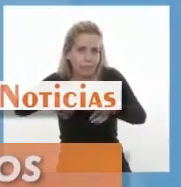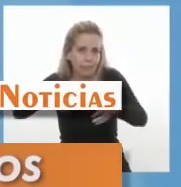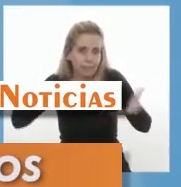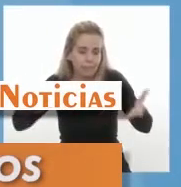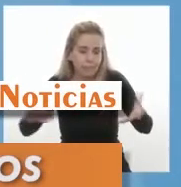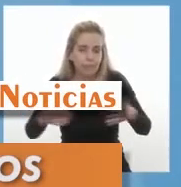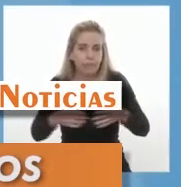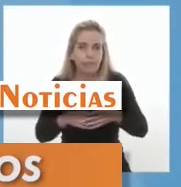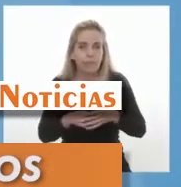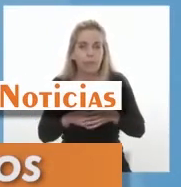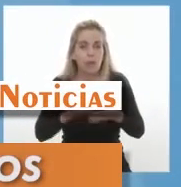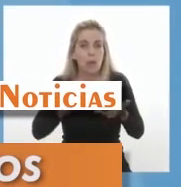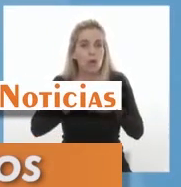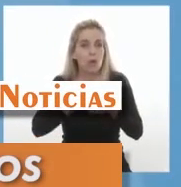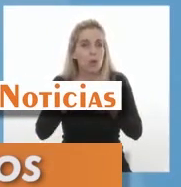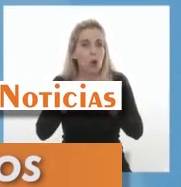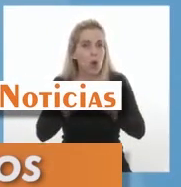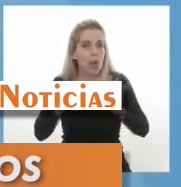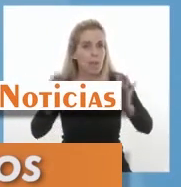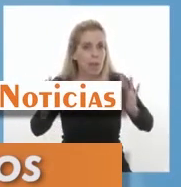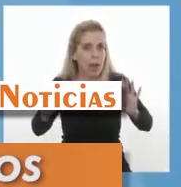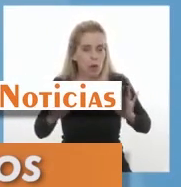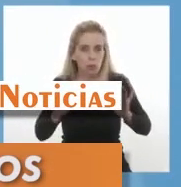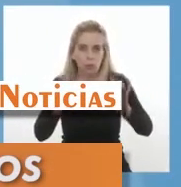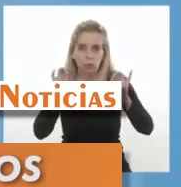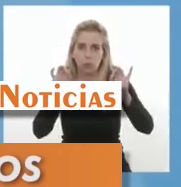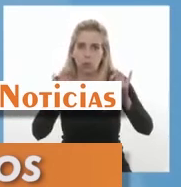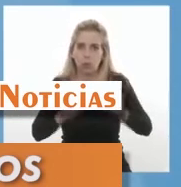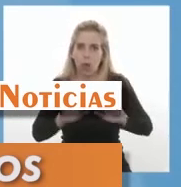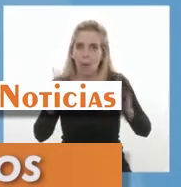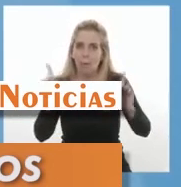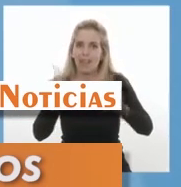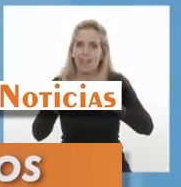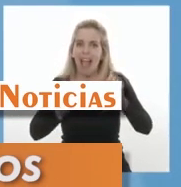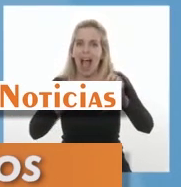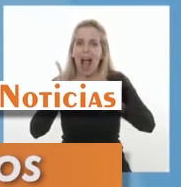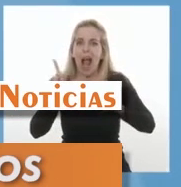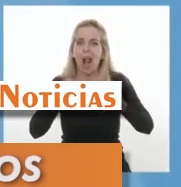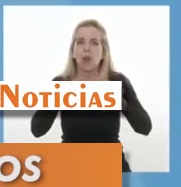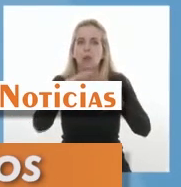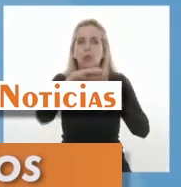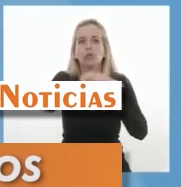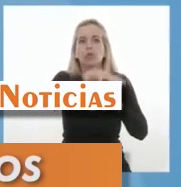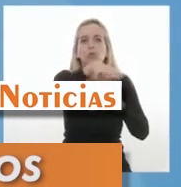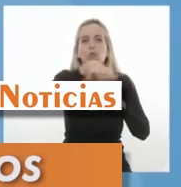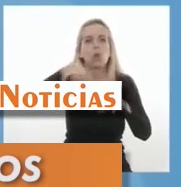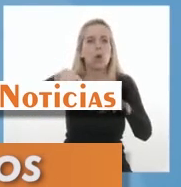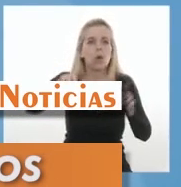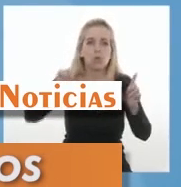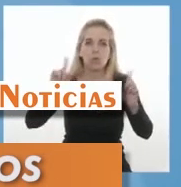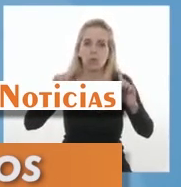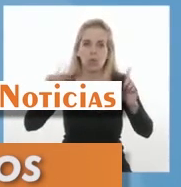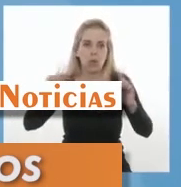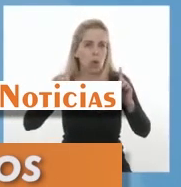Y yo creo que mucho para hacerlo no había, ¿no? La situación es grave. La cantidad de casos han crecido